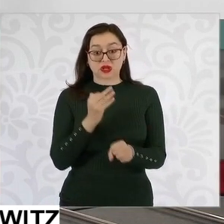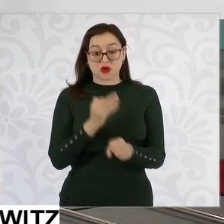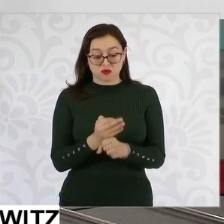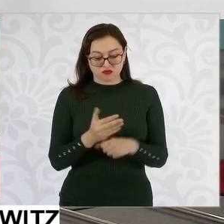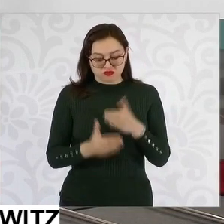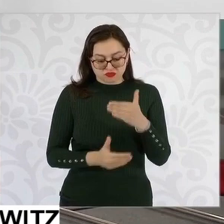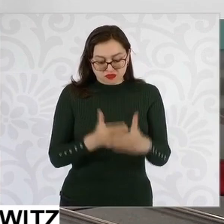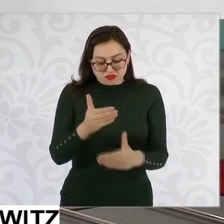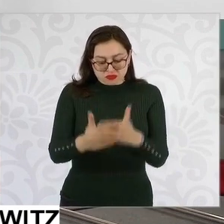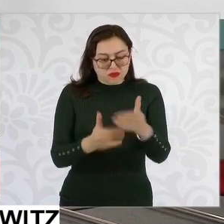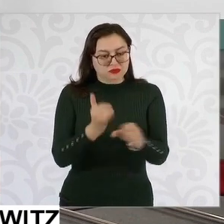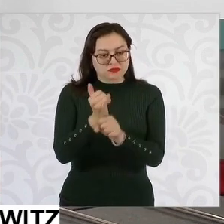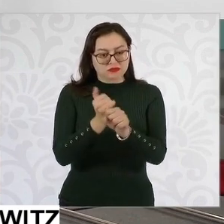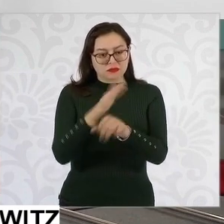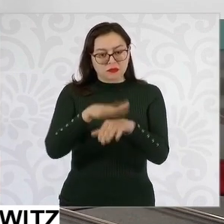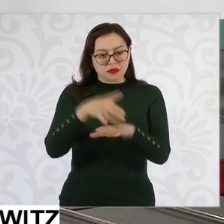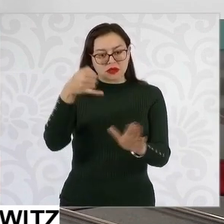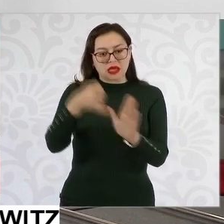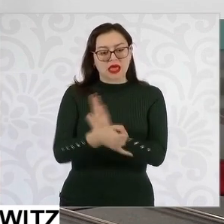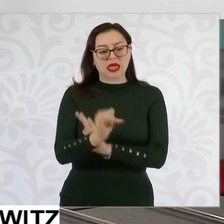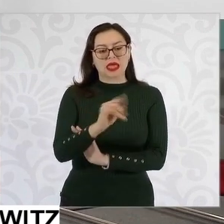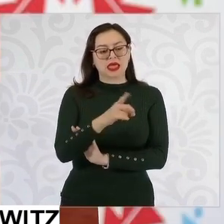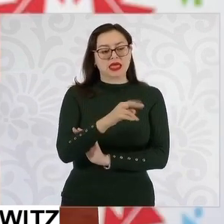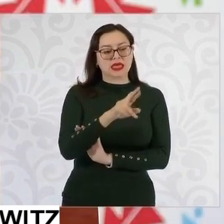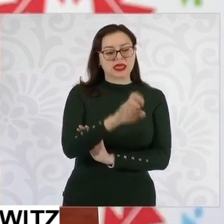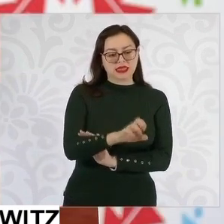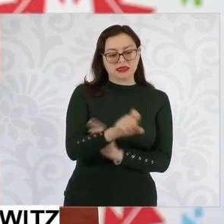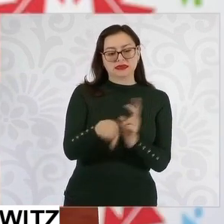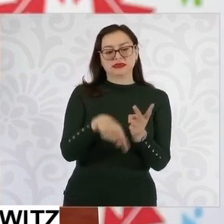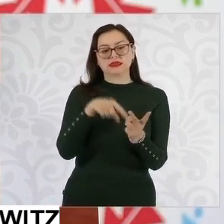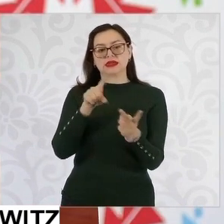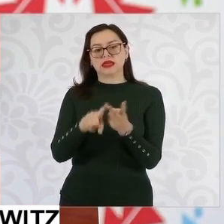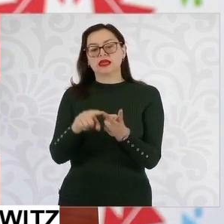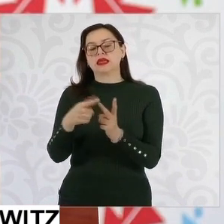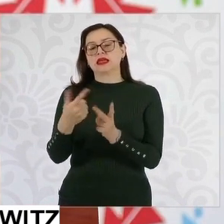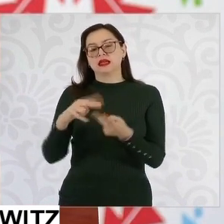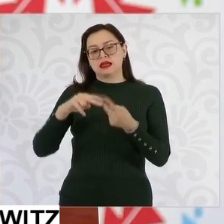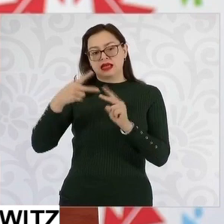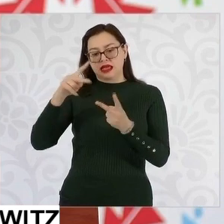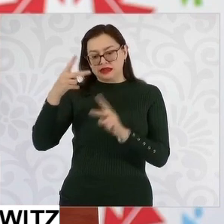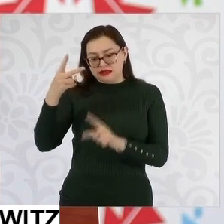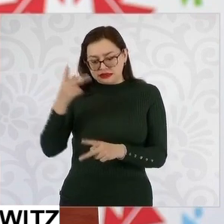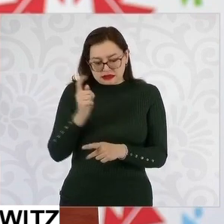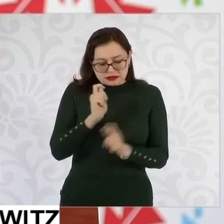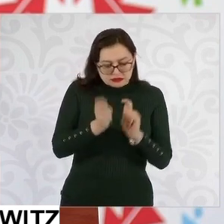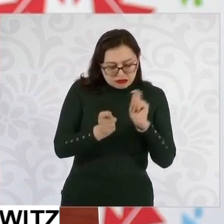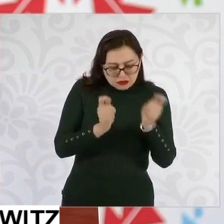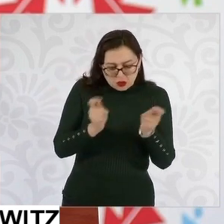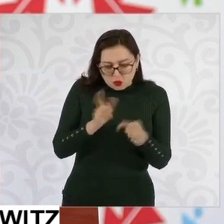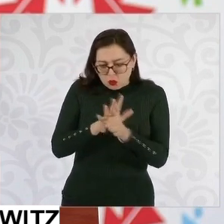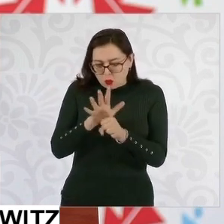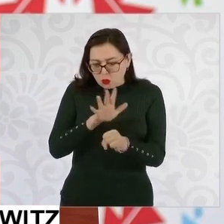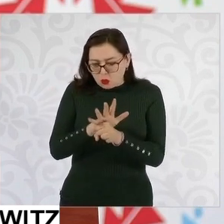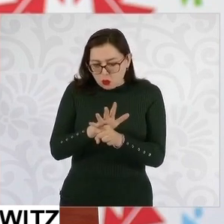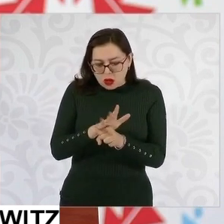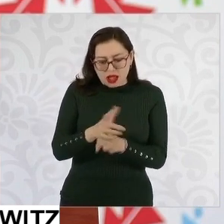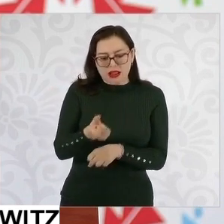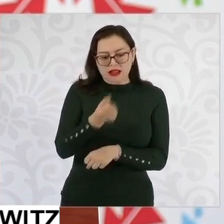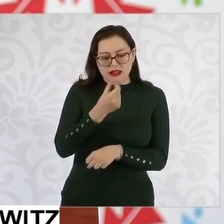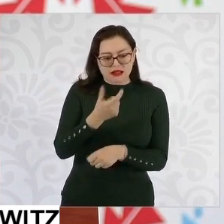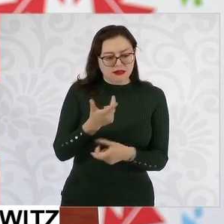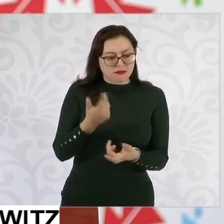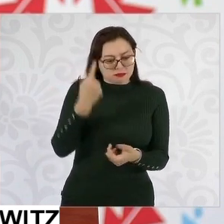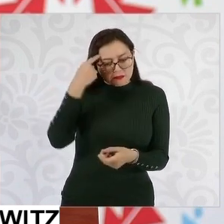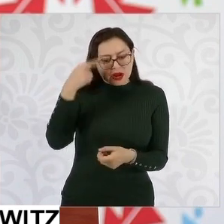proceso, tanto en el INDRE como en el Instituto de Genética, para tratar de identificar la cepa